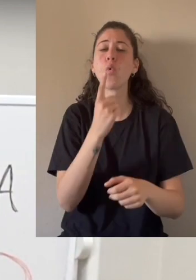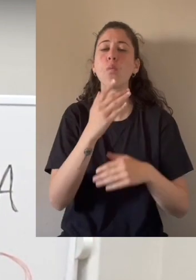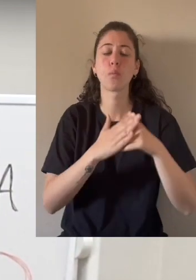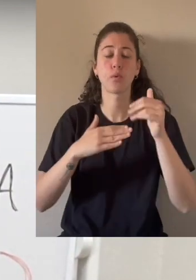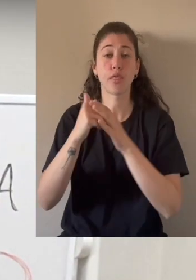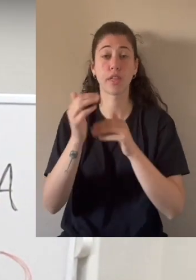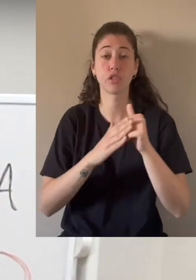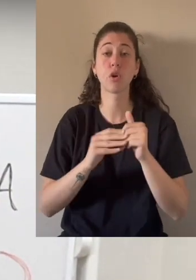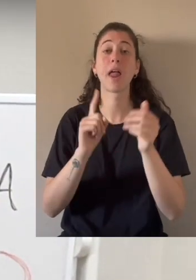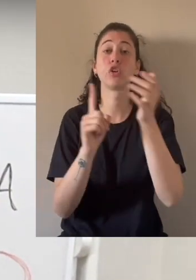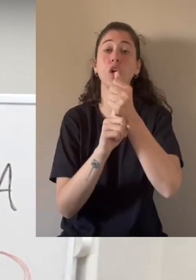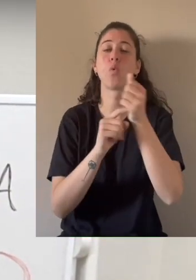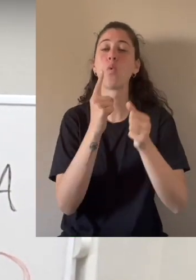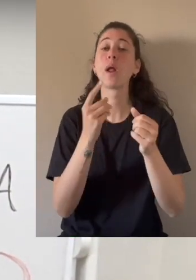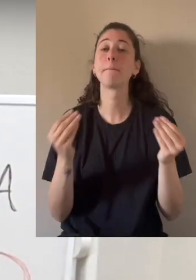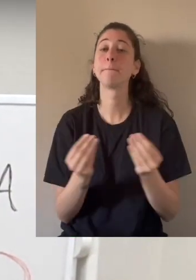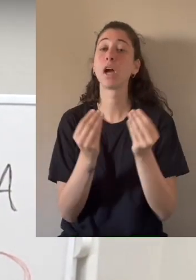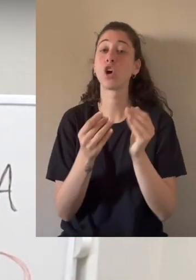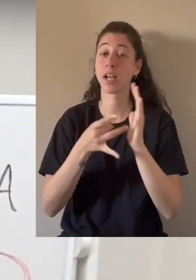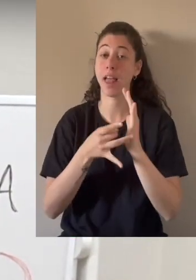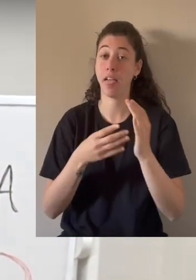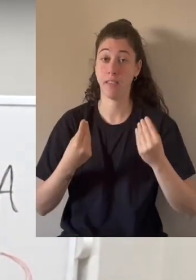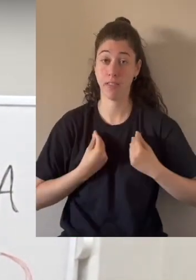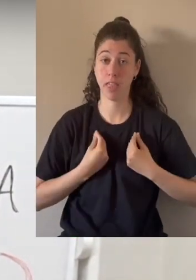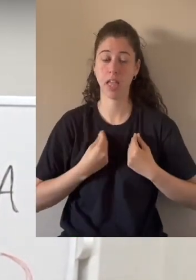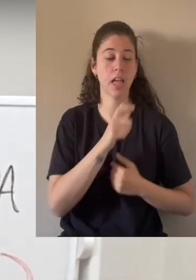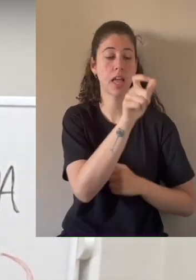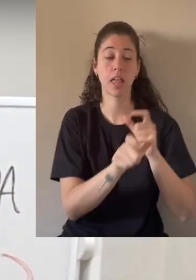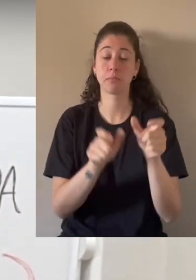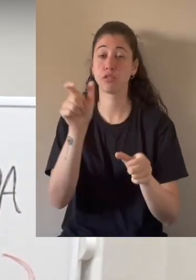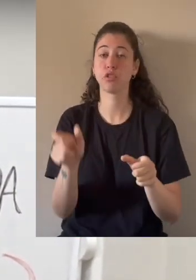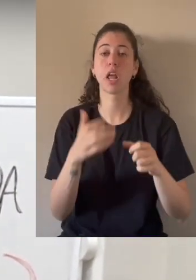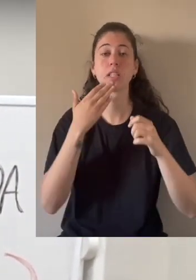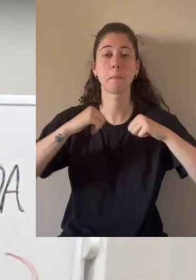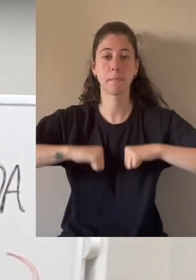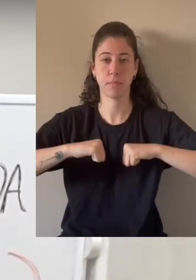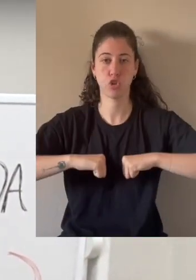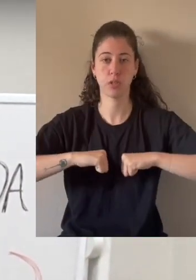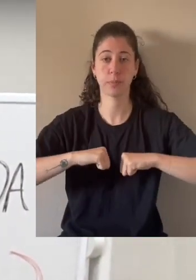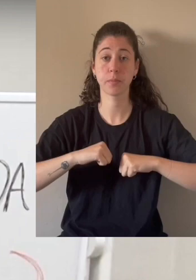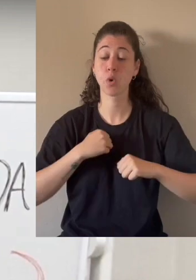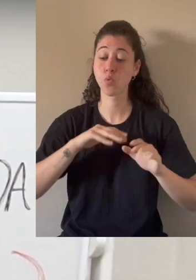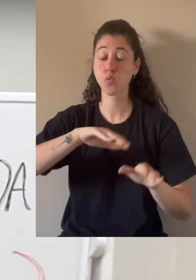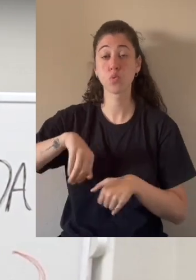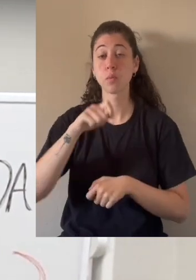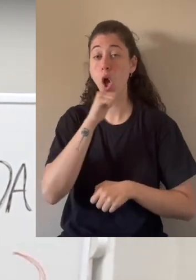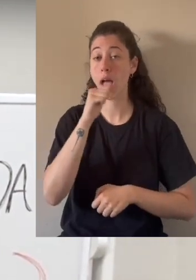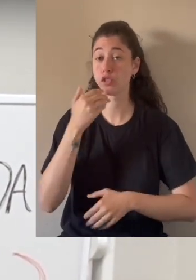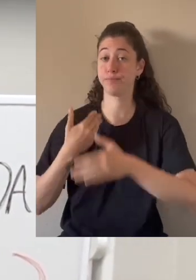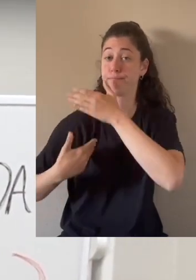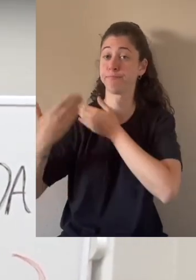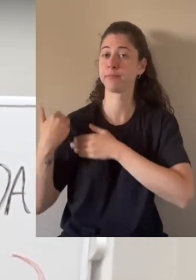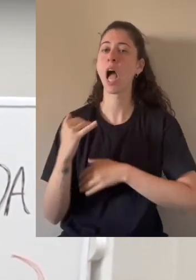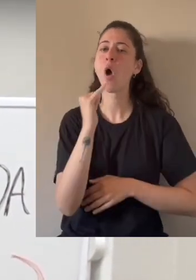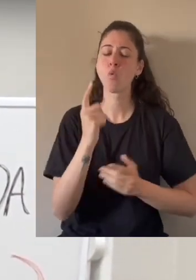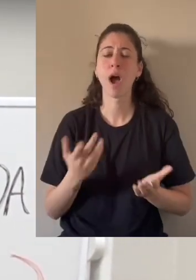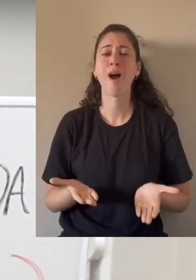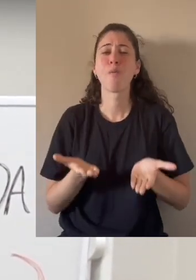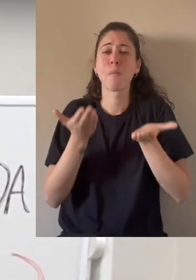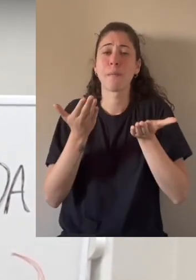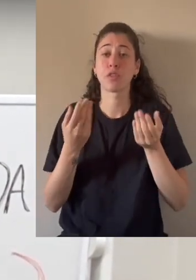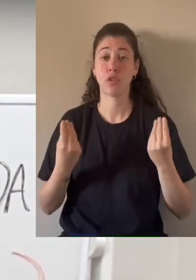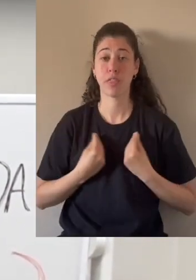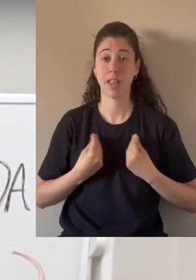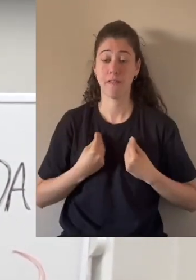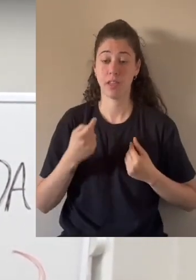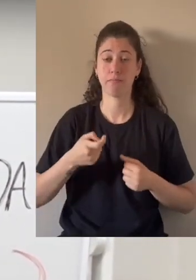desarrollar nuevas estrategias terapéuticas que permitan mejorar la calidad de vida de las personas mayores. En los últimos años ha habido un aumento de la esperanza